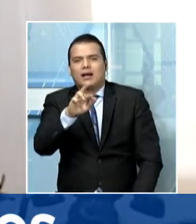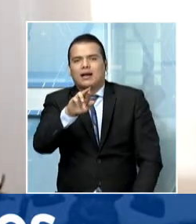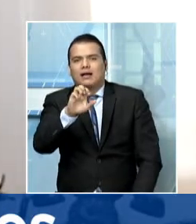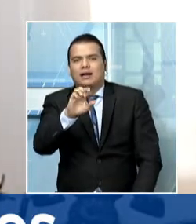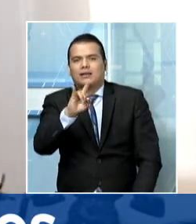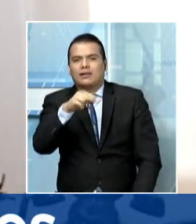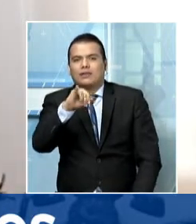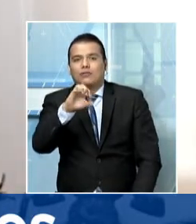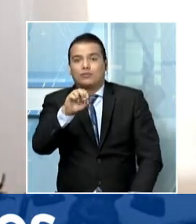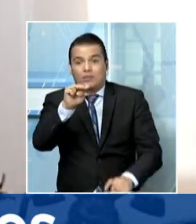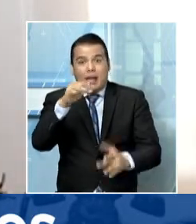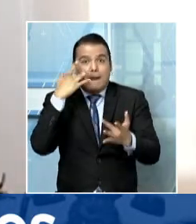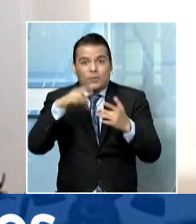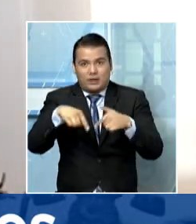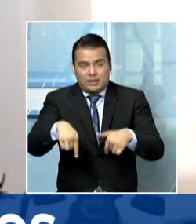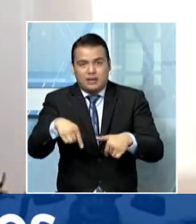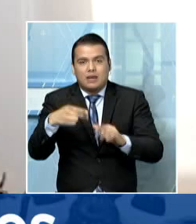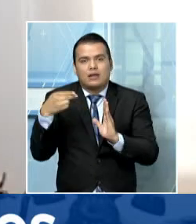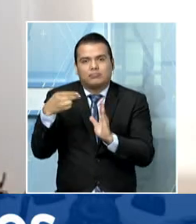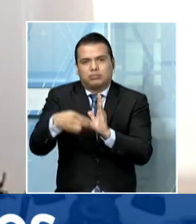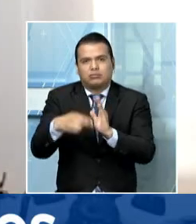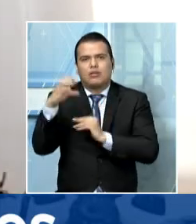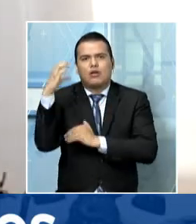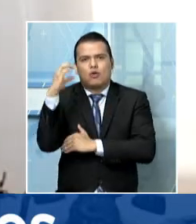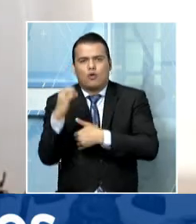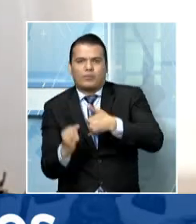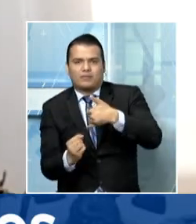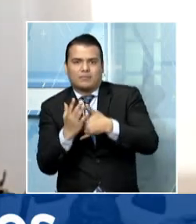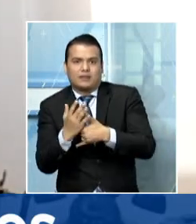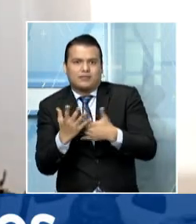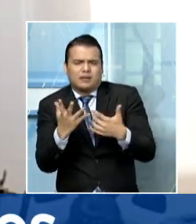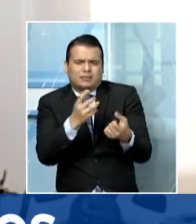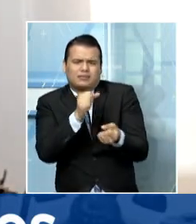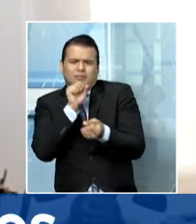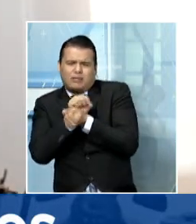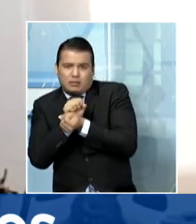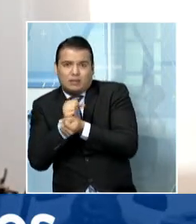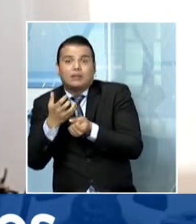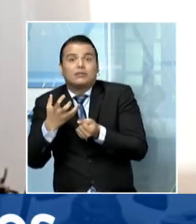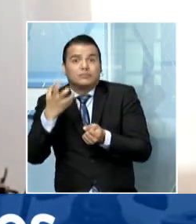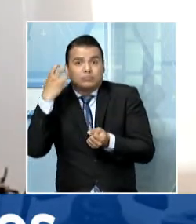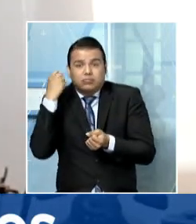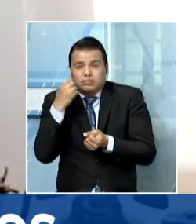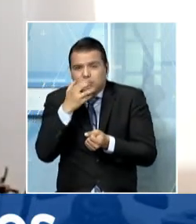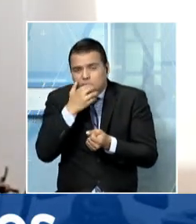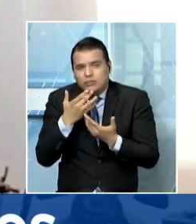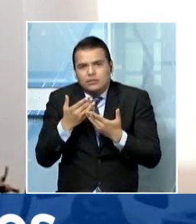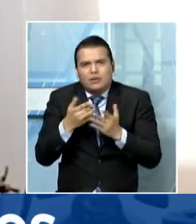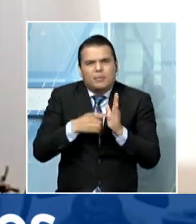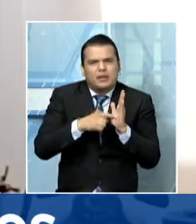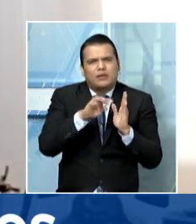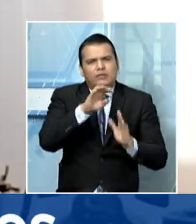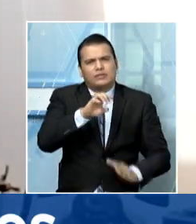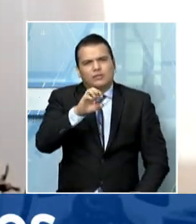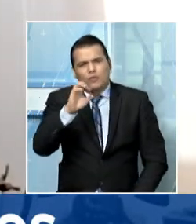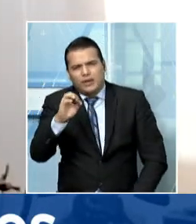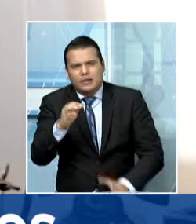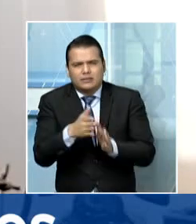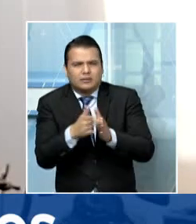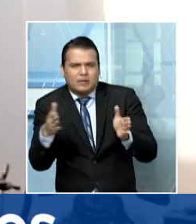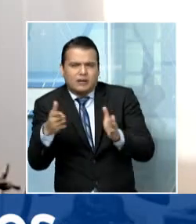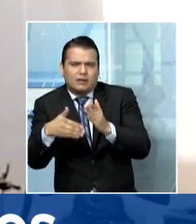aquí en y parte de la historia de colombia los secuestros en esas épocas de los finales de los 90 y principios